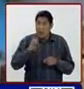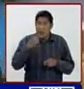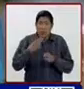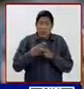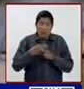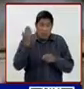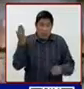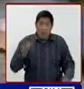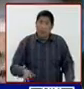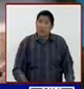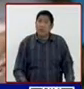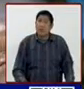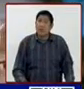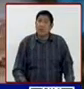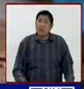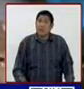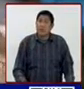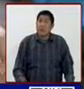ñatitas.